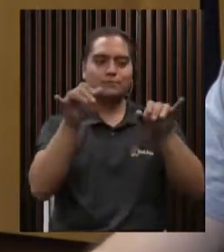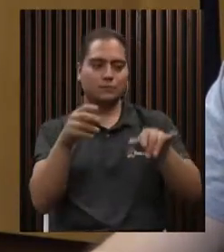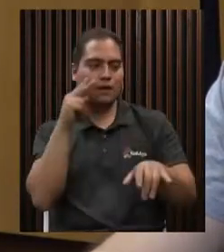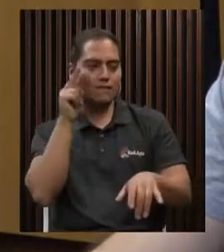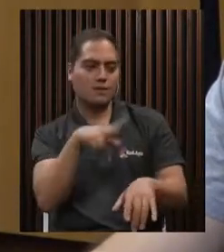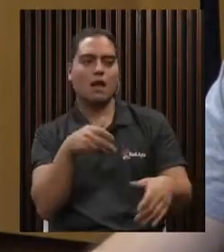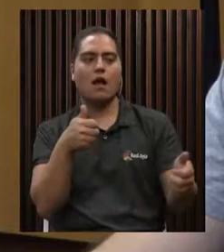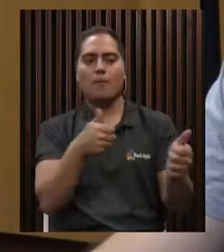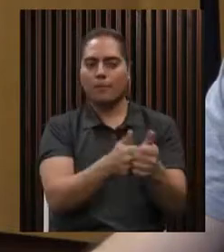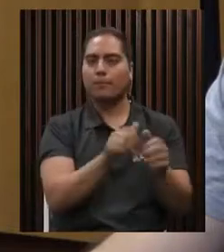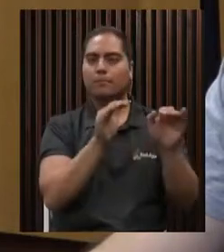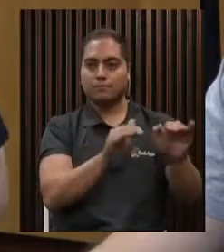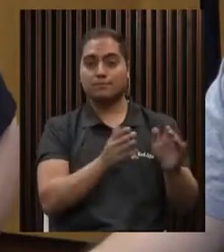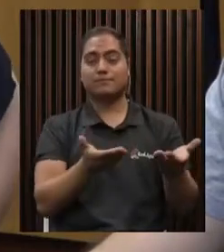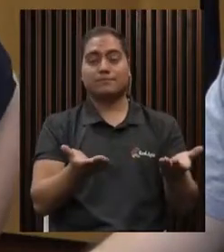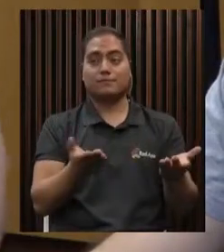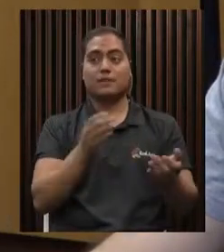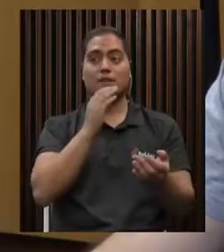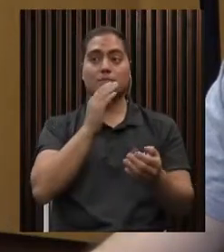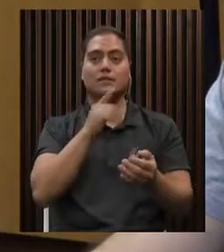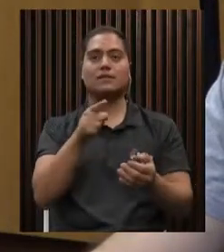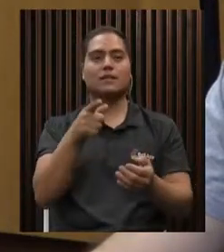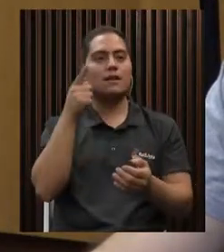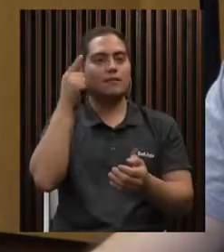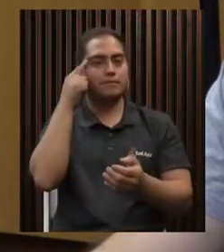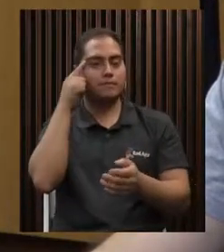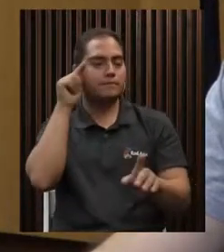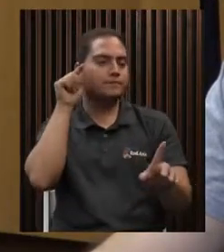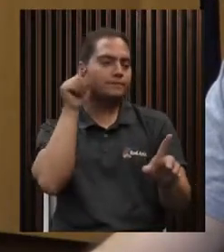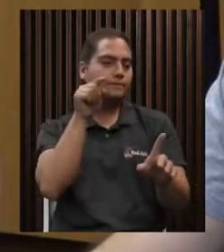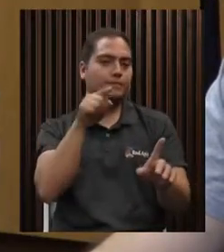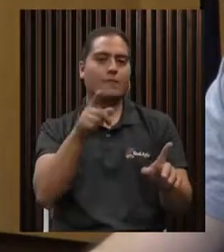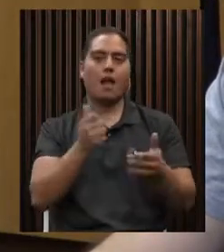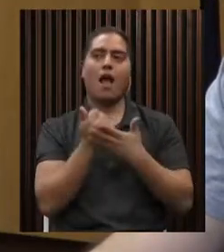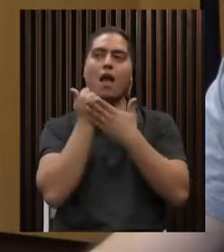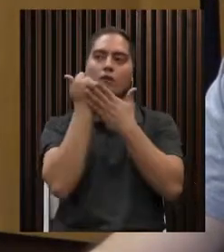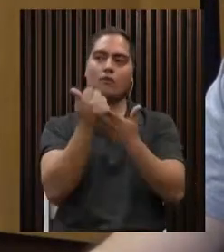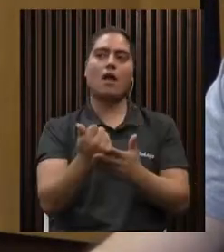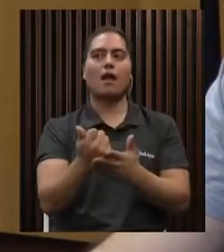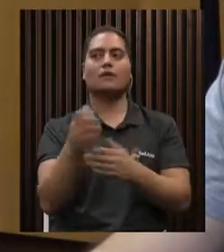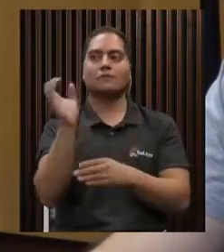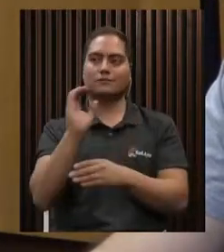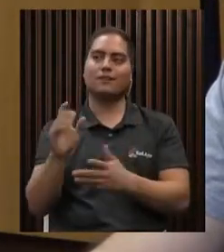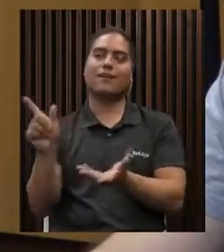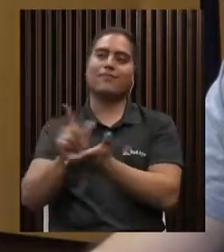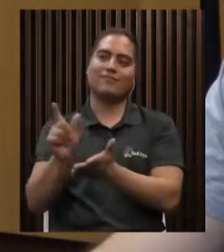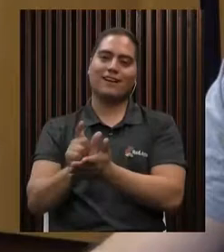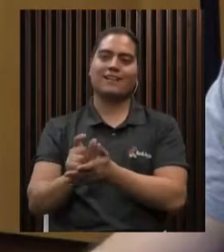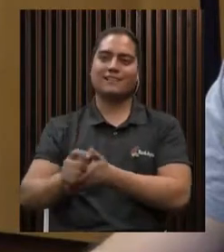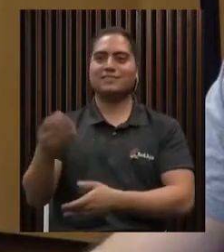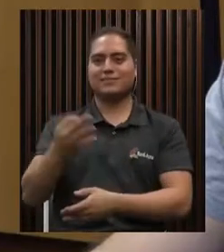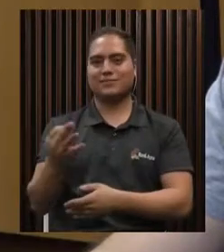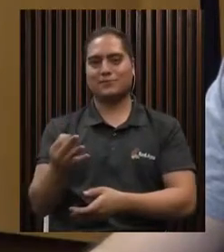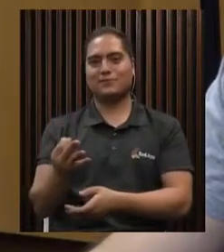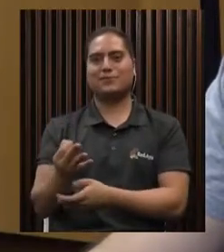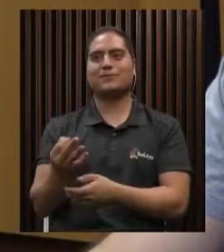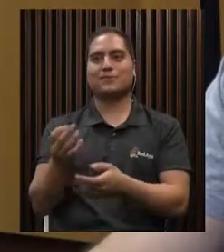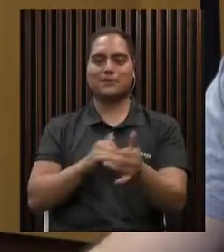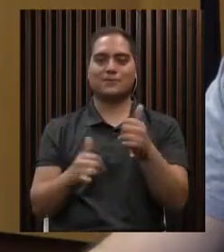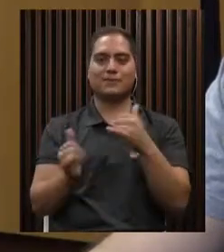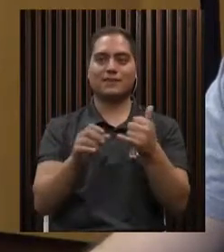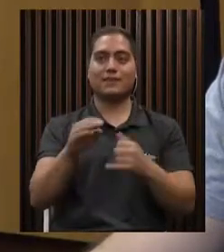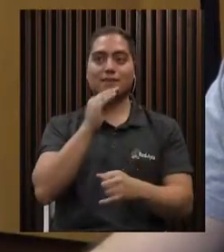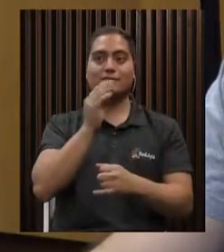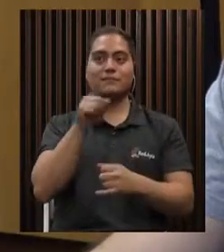De alguna manera ayudarles a encontrar lugares más seguros para jugar, pero también para tomar riesgos creativos. Así que creo que es